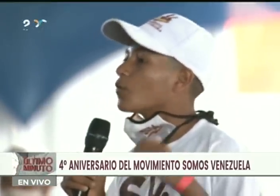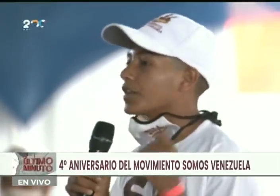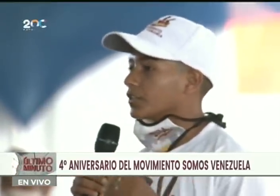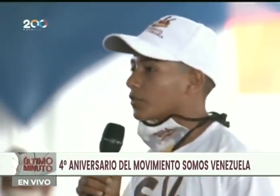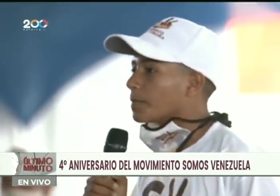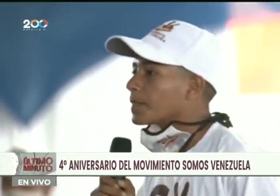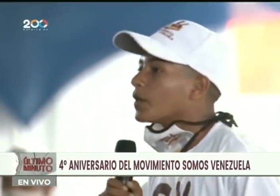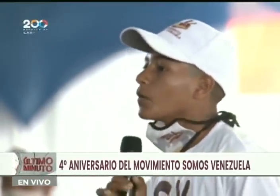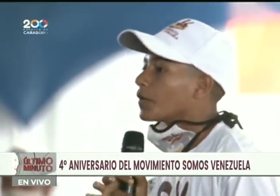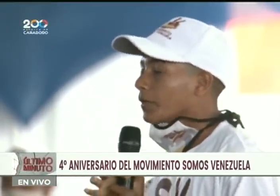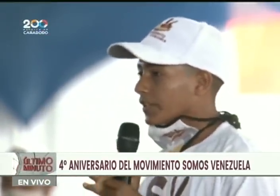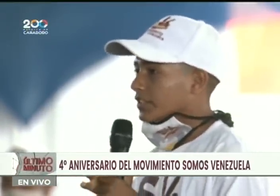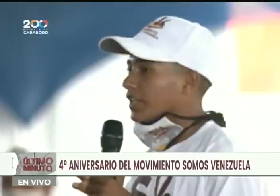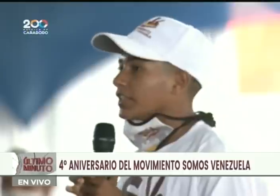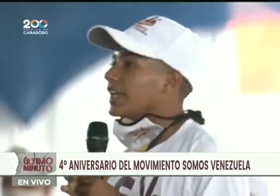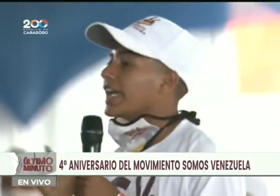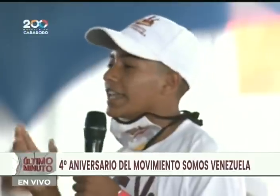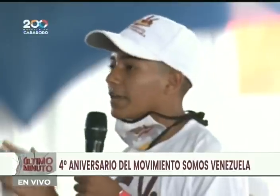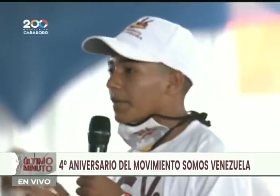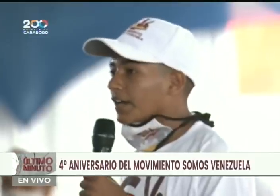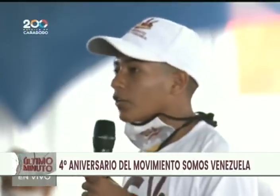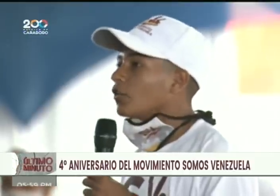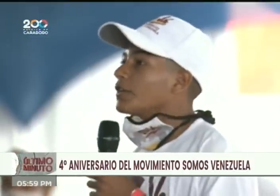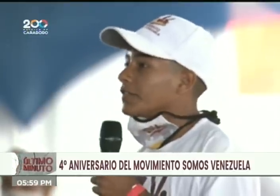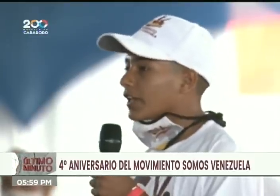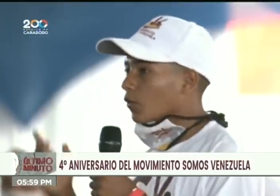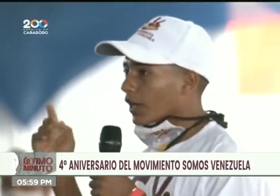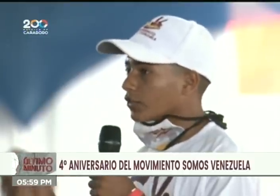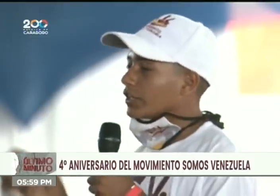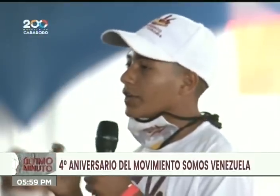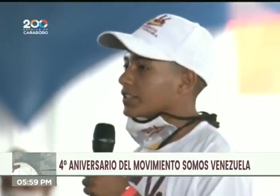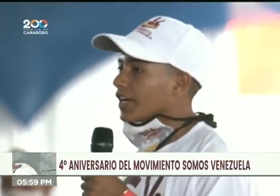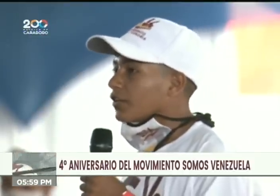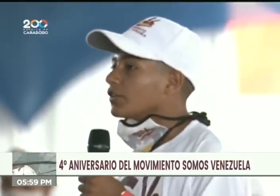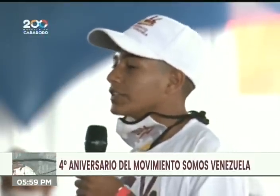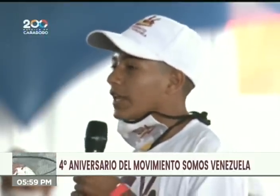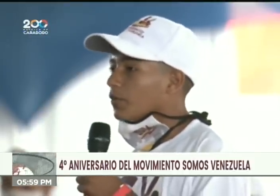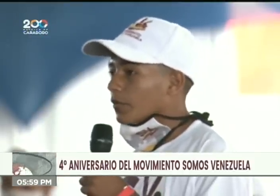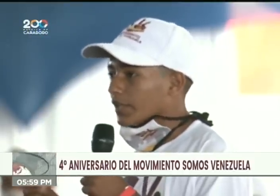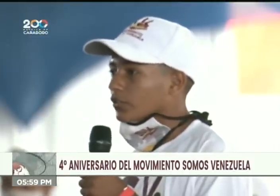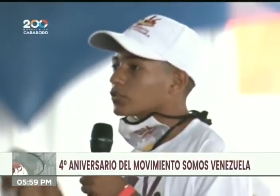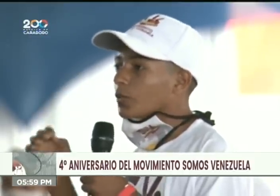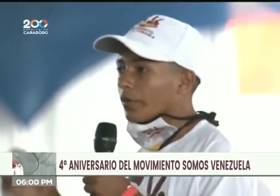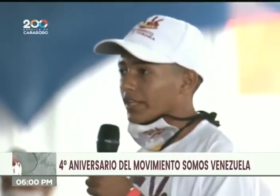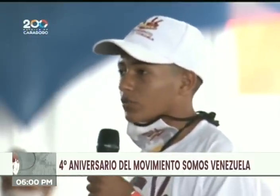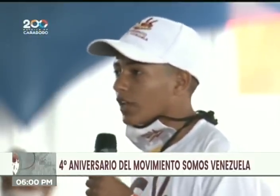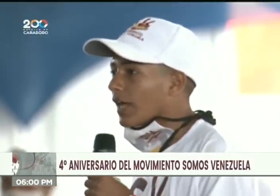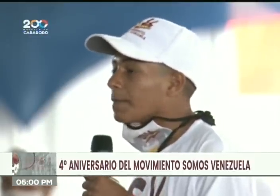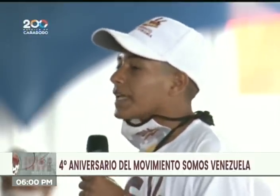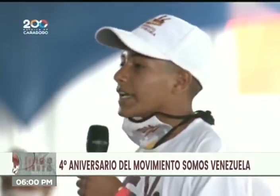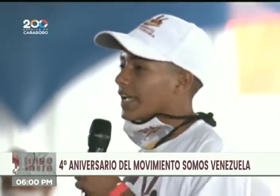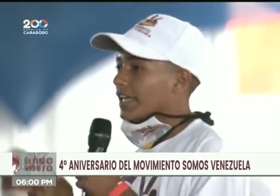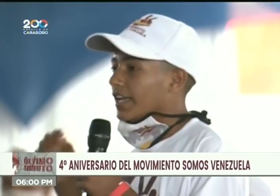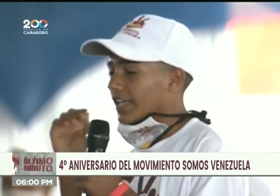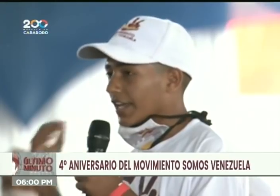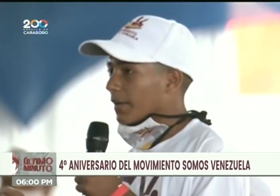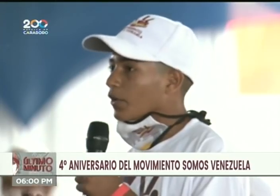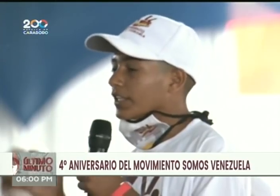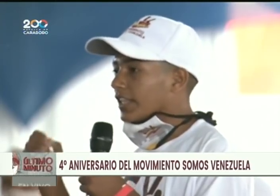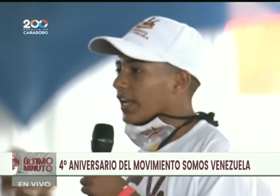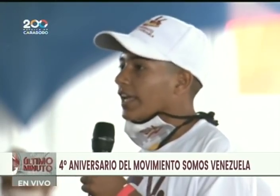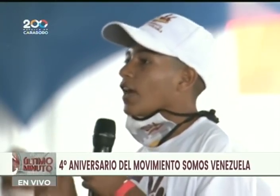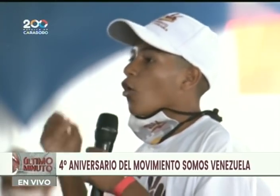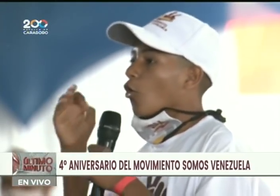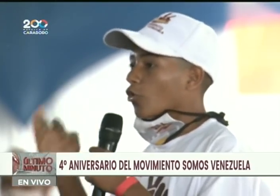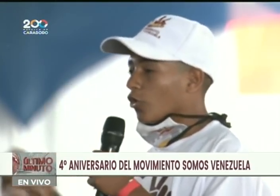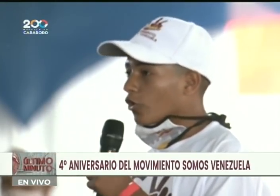base Misiones Güerito. Bueno, presidente, en el marco del cuarto aniversario del movimiento Somos Venezuela, que